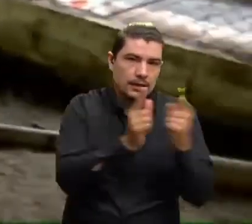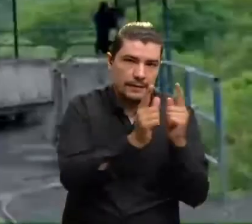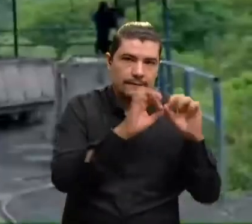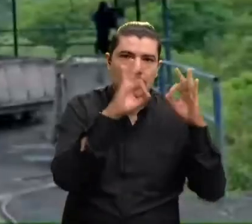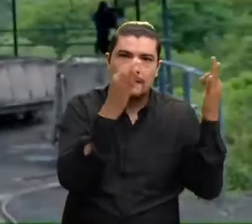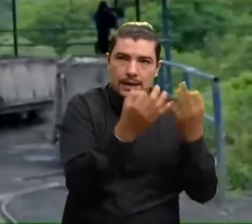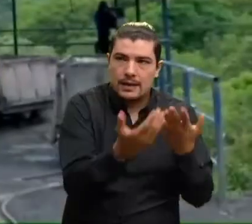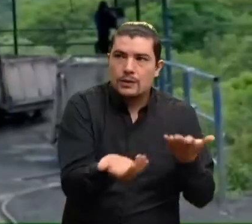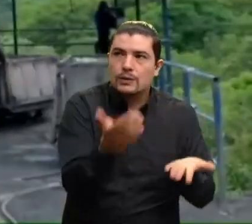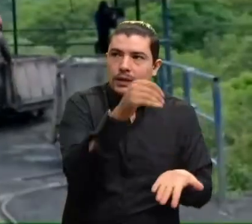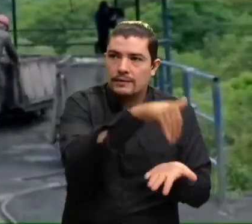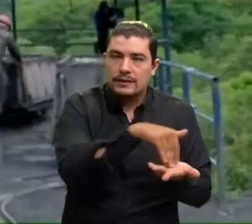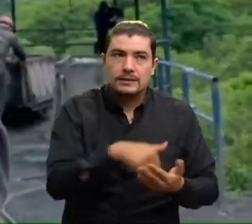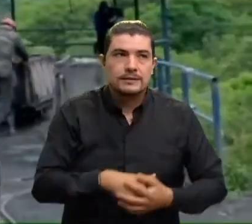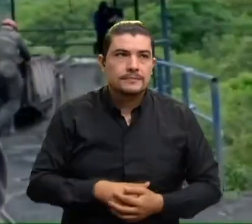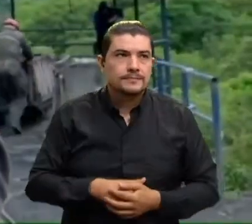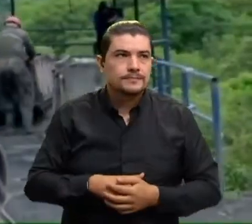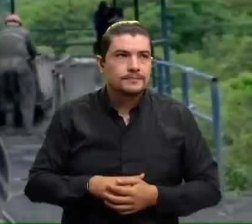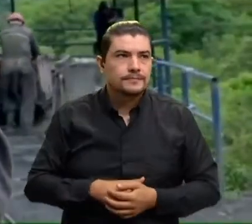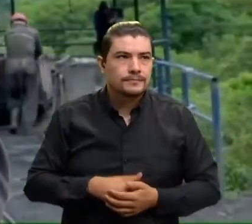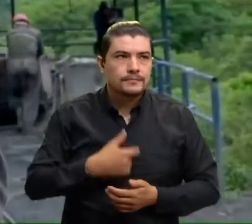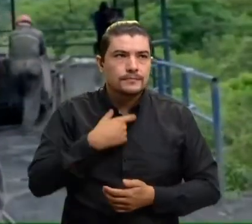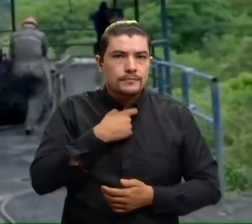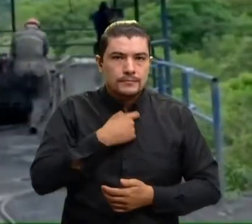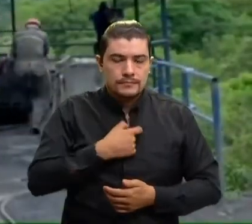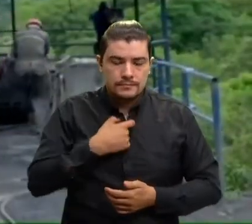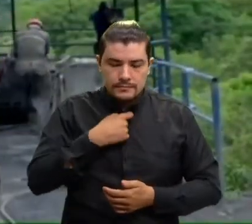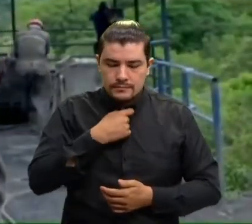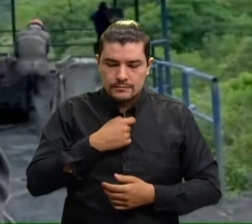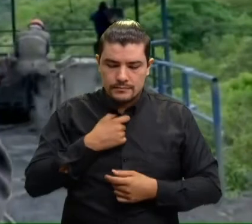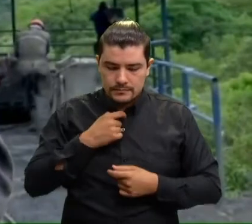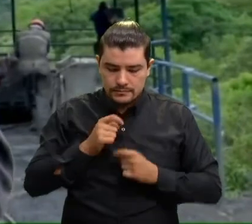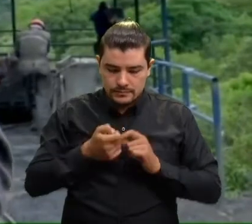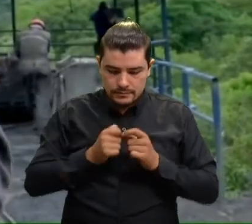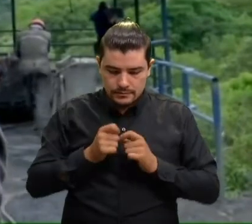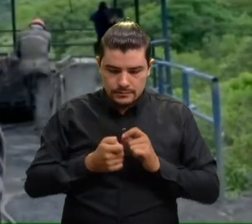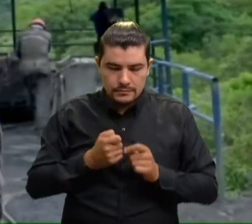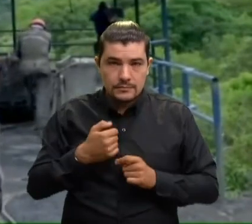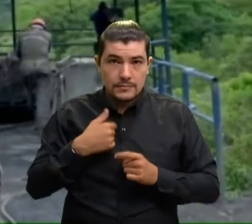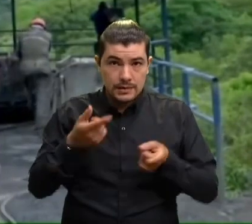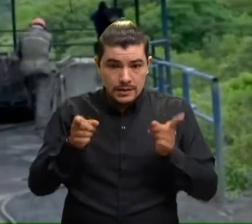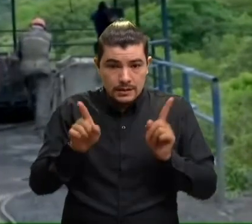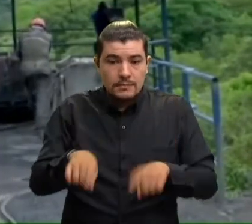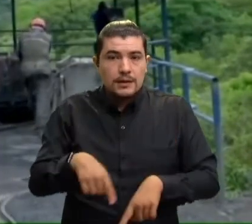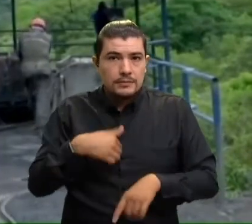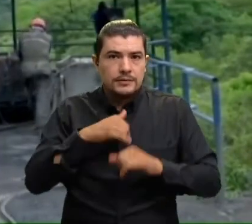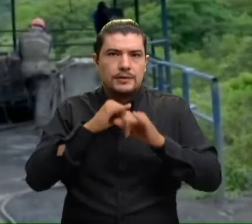queridos. El escapulario es la protección que nos dan porque yo también soy minero.